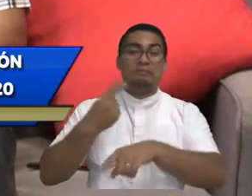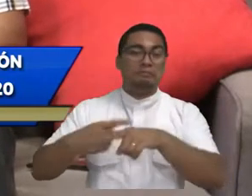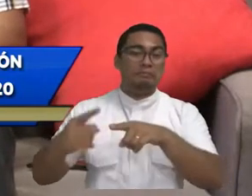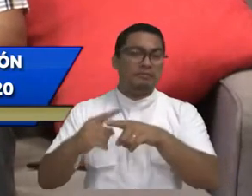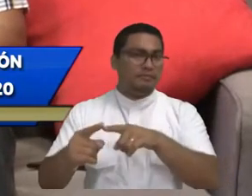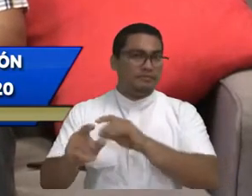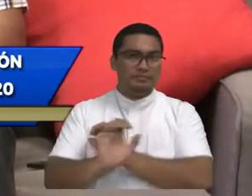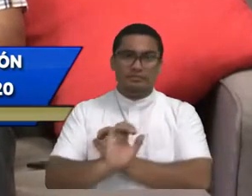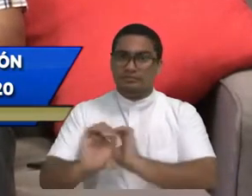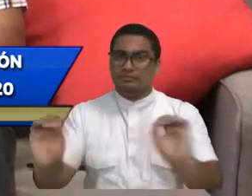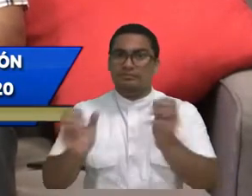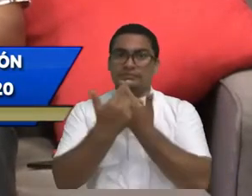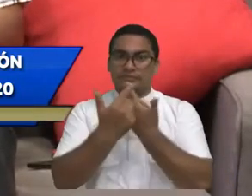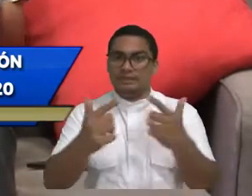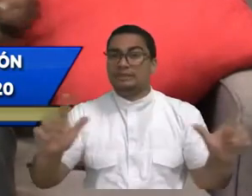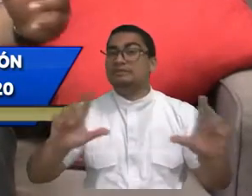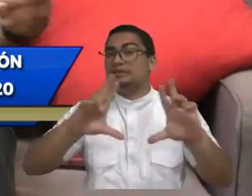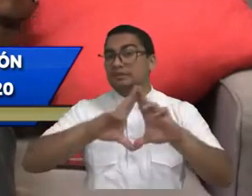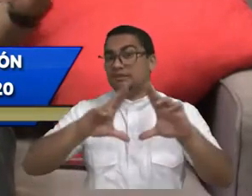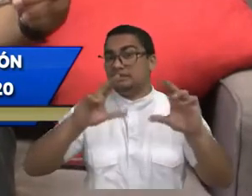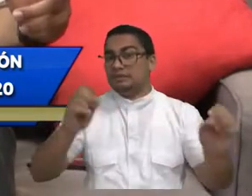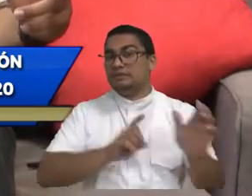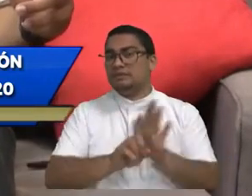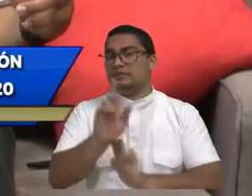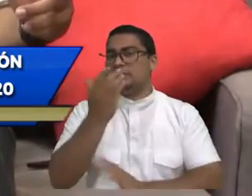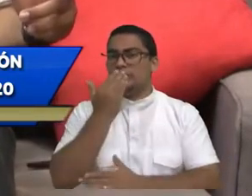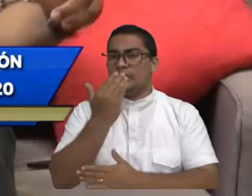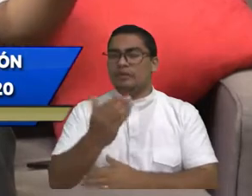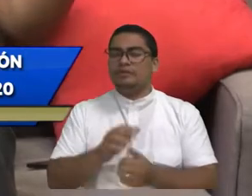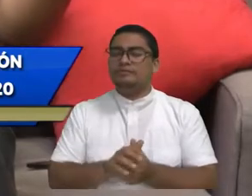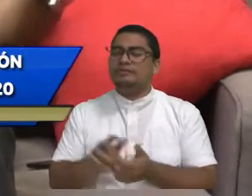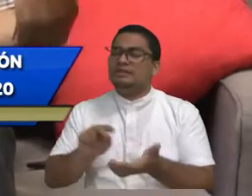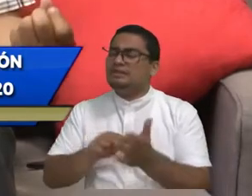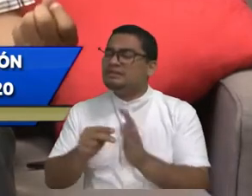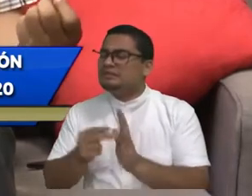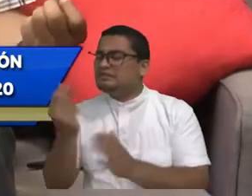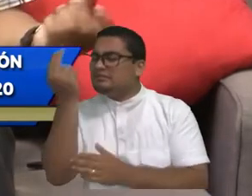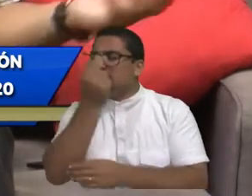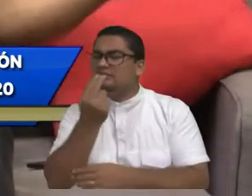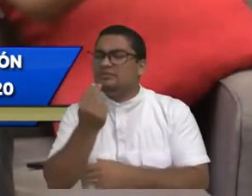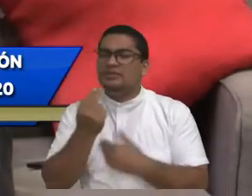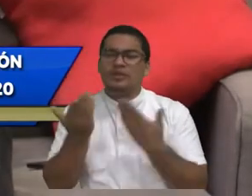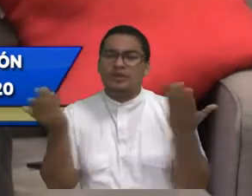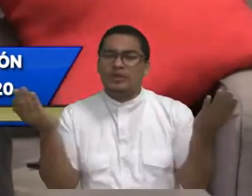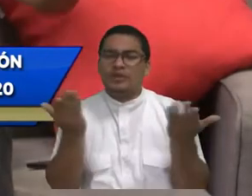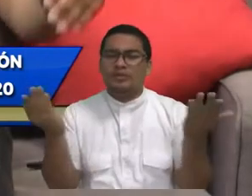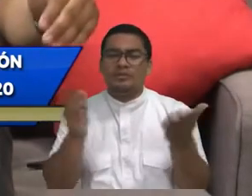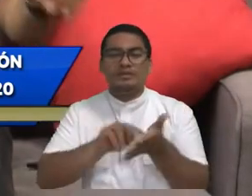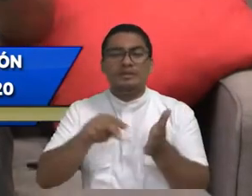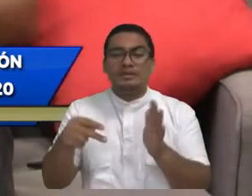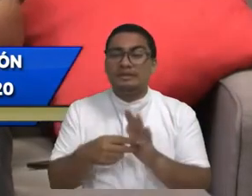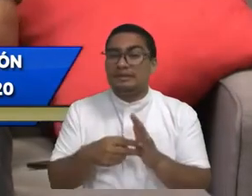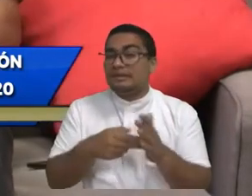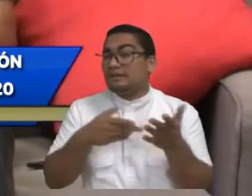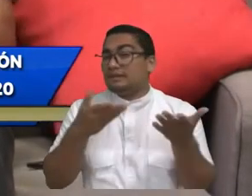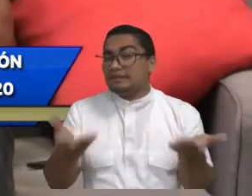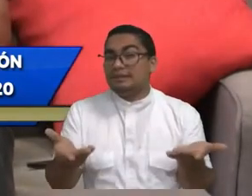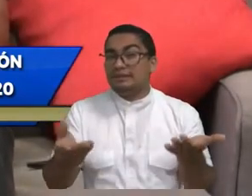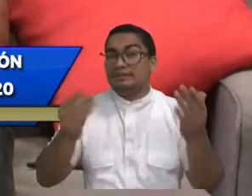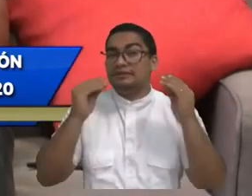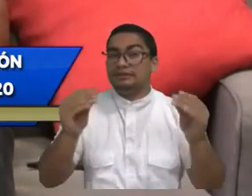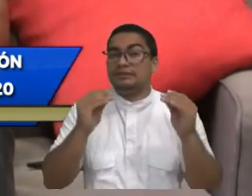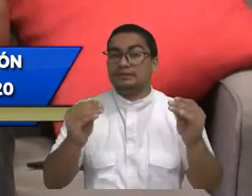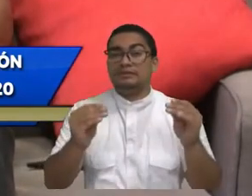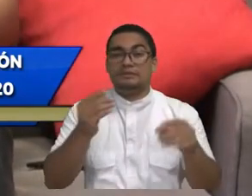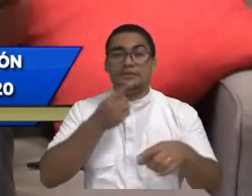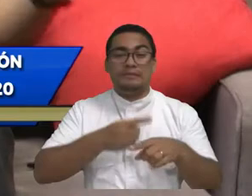el desarrollo de nuestro país compañero conocer un poquito lo que implica la gratuidad de la educación y el énfasis especial en el área pues de